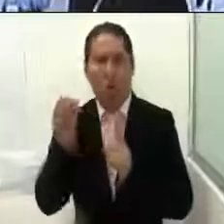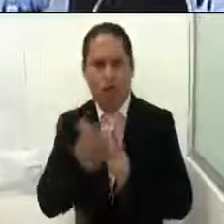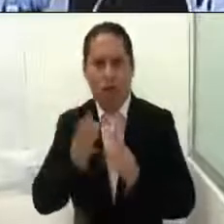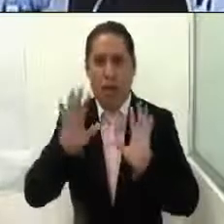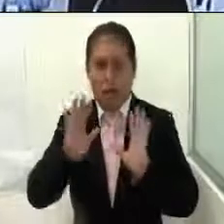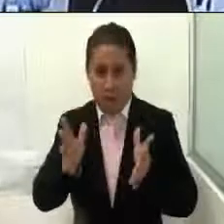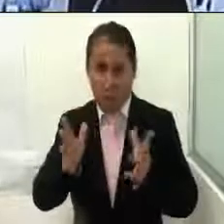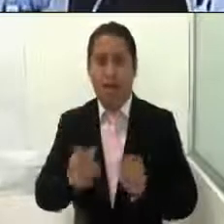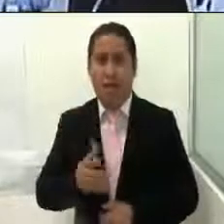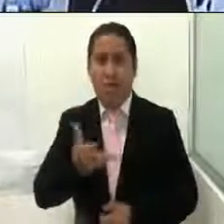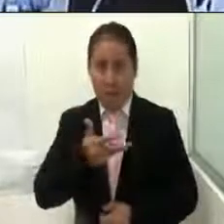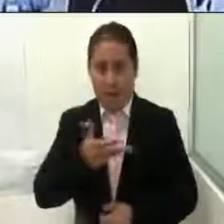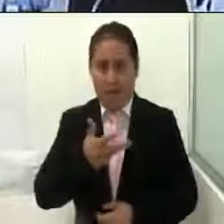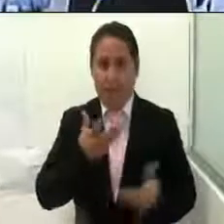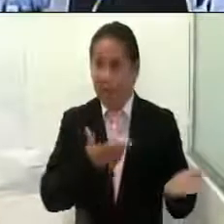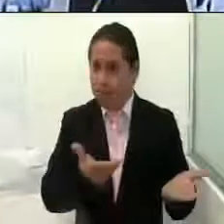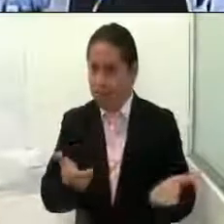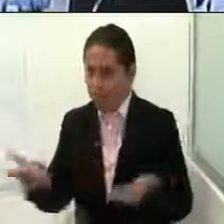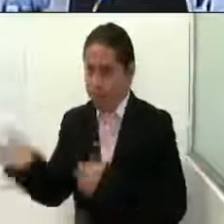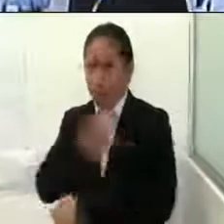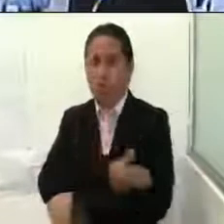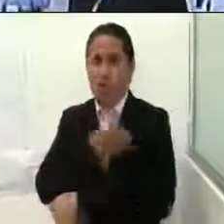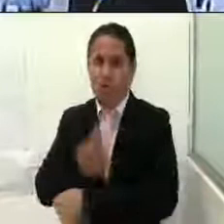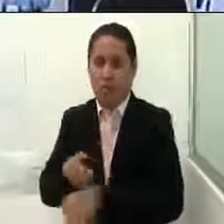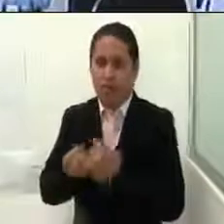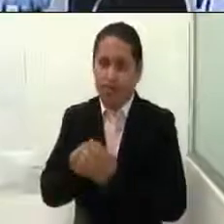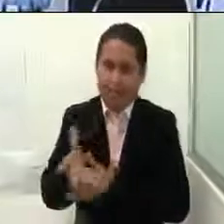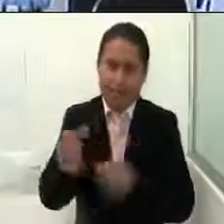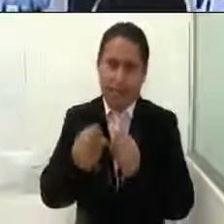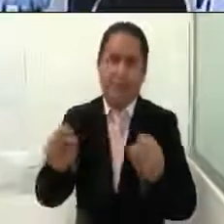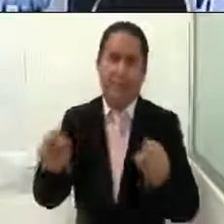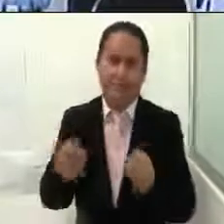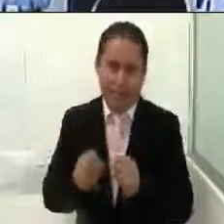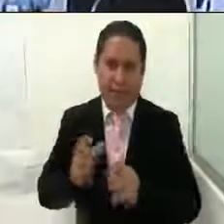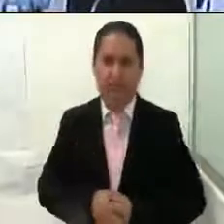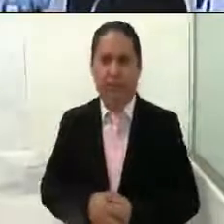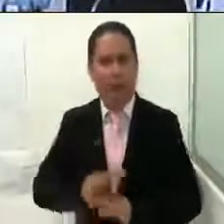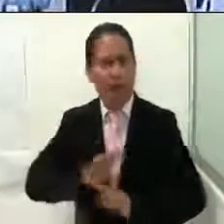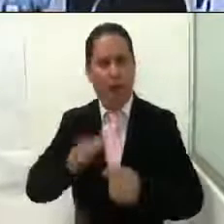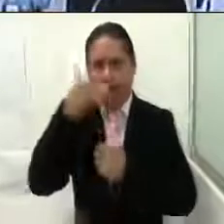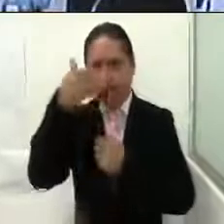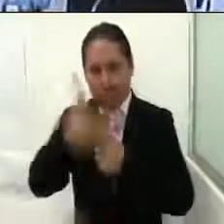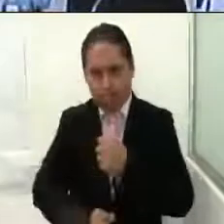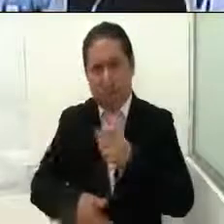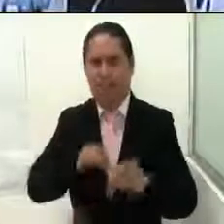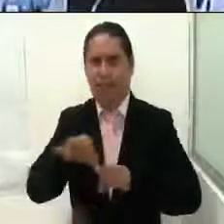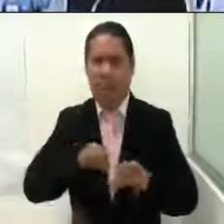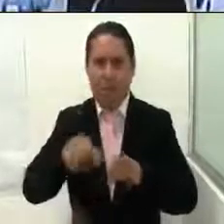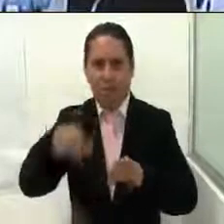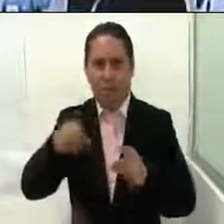designada se sirva a acompañar al compareciente a la salida de ese salón de usos múltiples dando por concluido los trabajos de esa